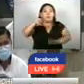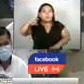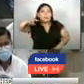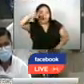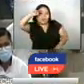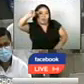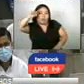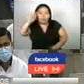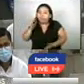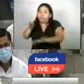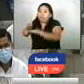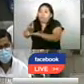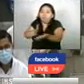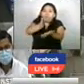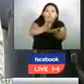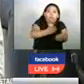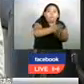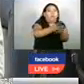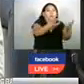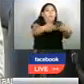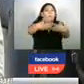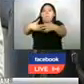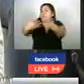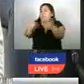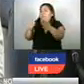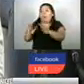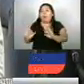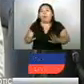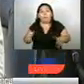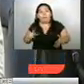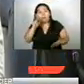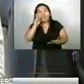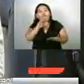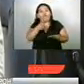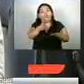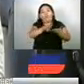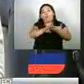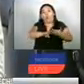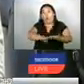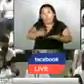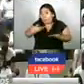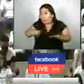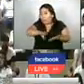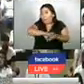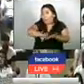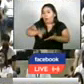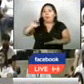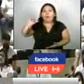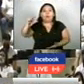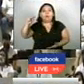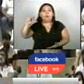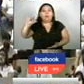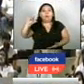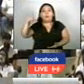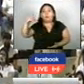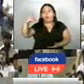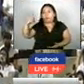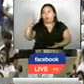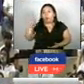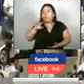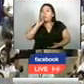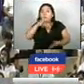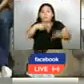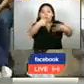desplegarán a diferentes empresas a nivel nacional, con el fin de verificar el cumplimiento del pago del Aguinaldo para los empleados, que según el